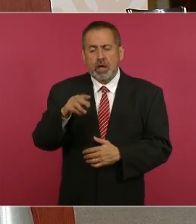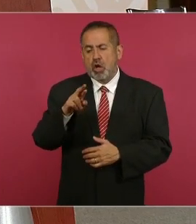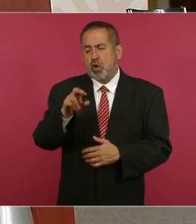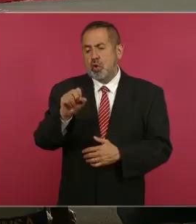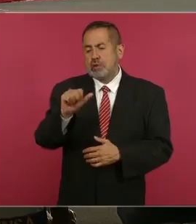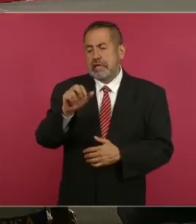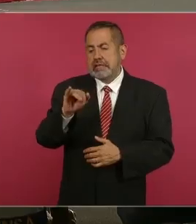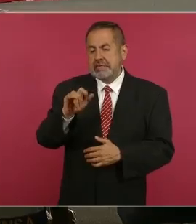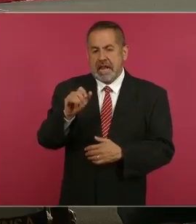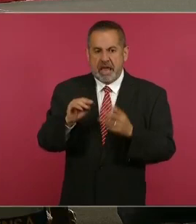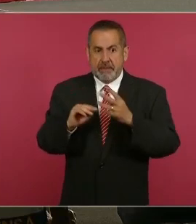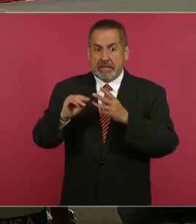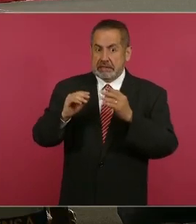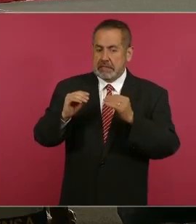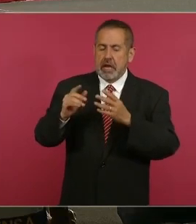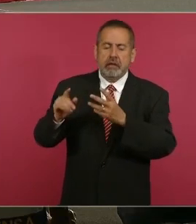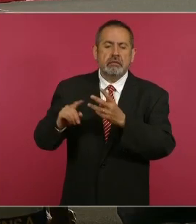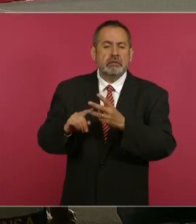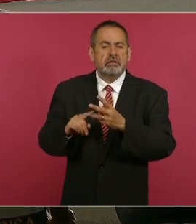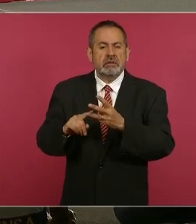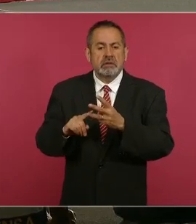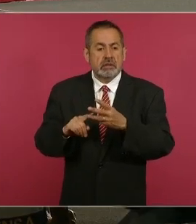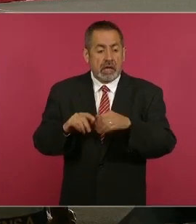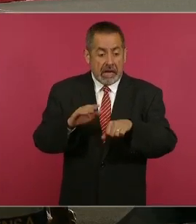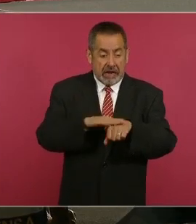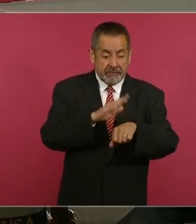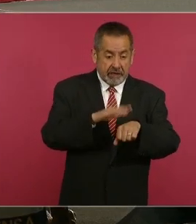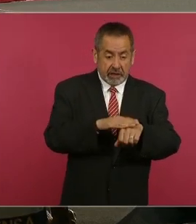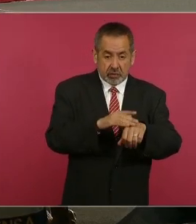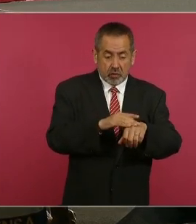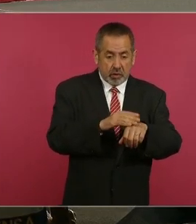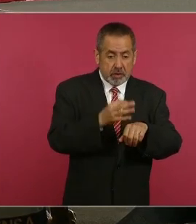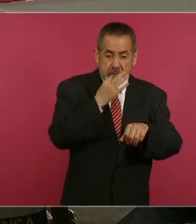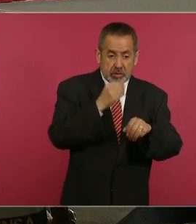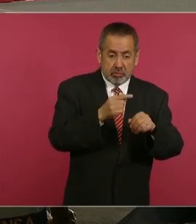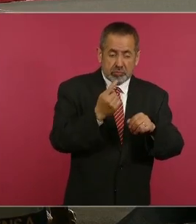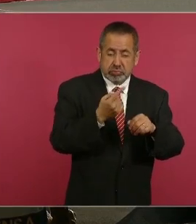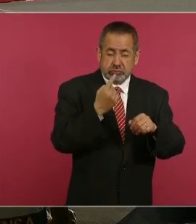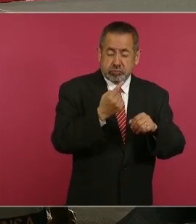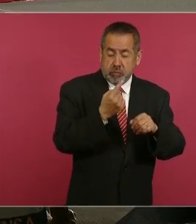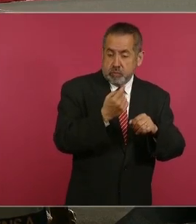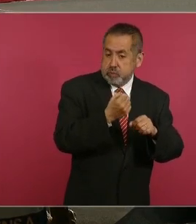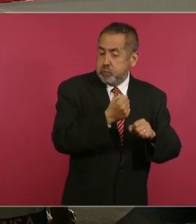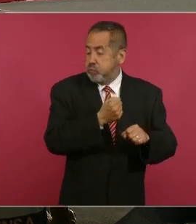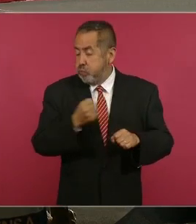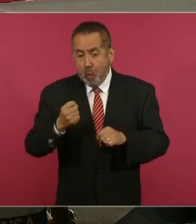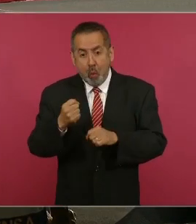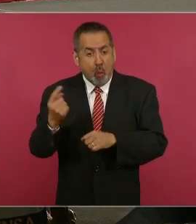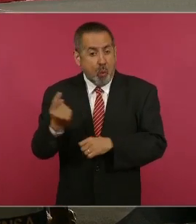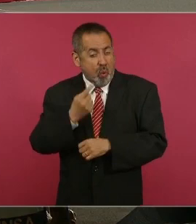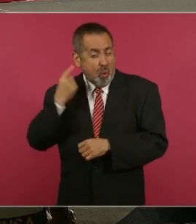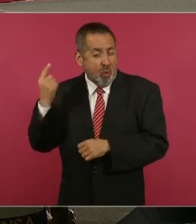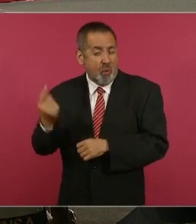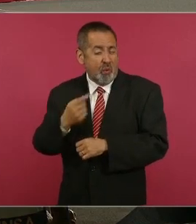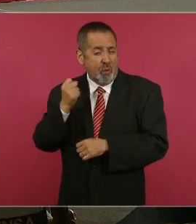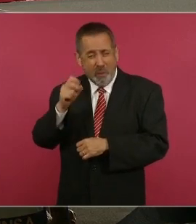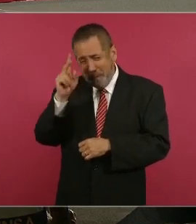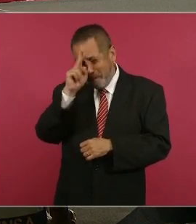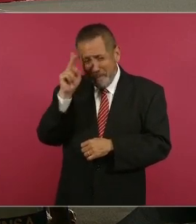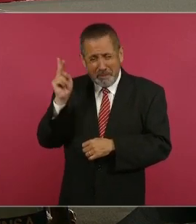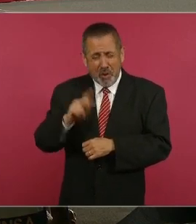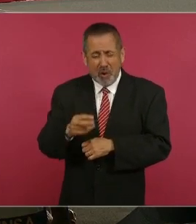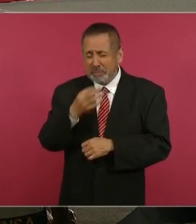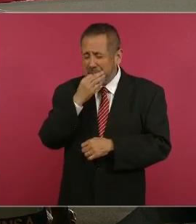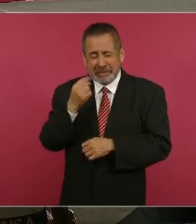subió de categoría en menos de 12 horas con unos vientos muy fuertes, con